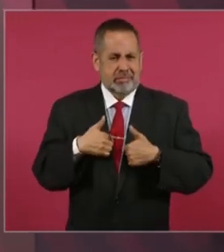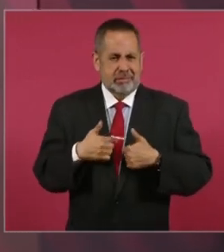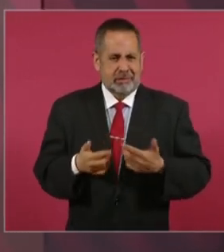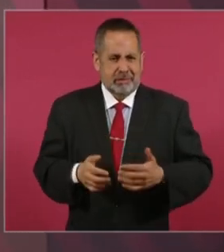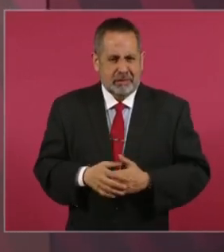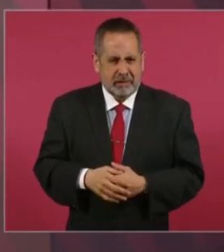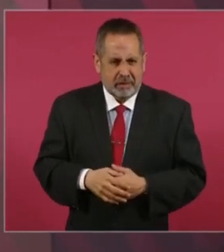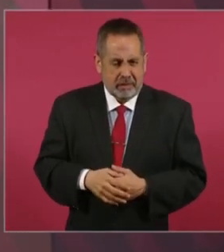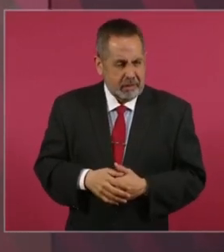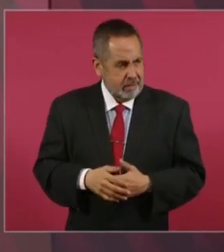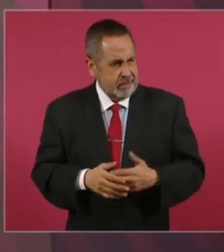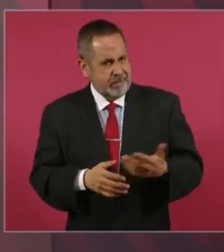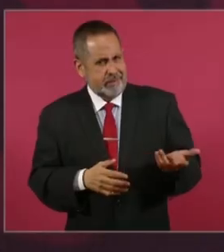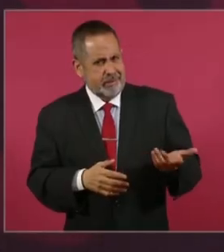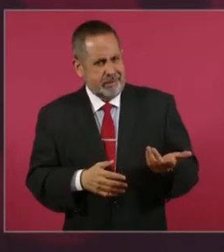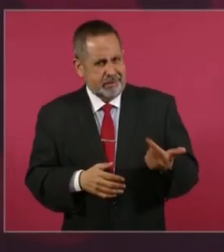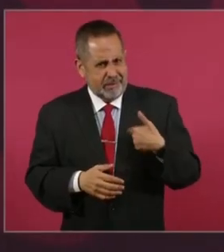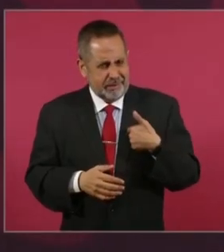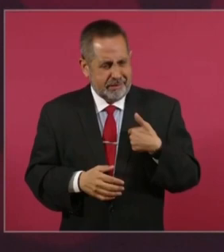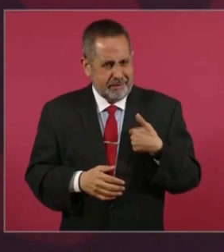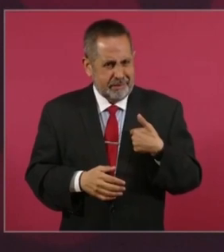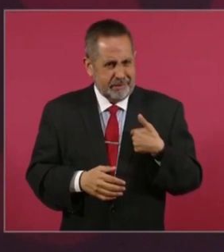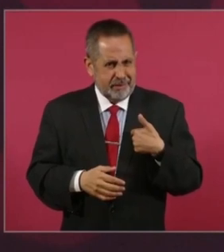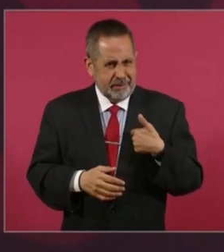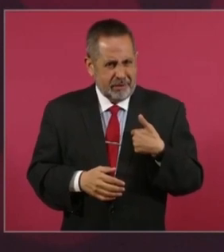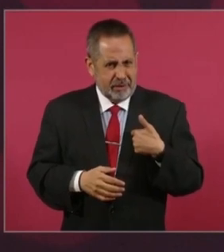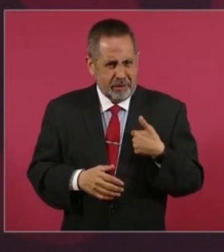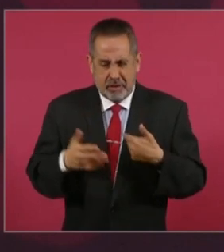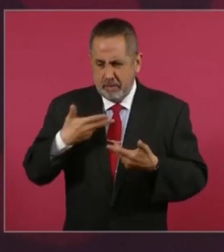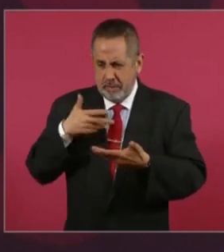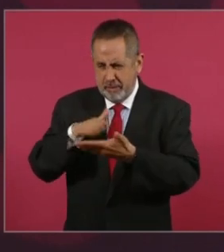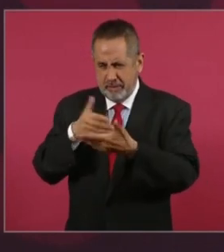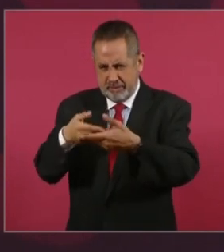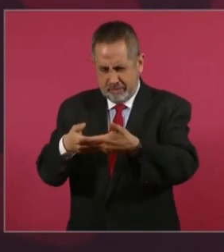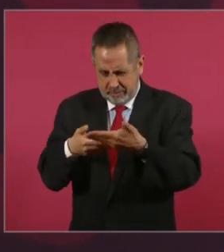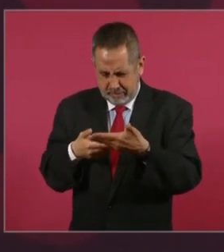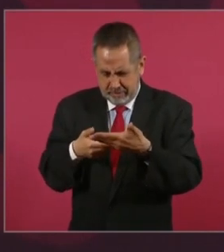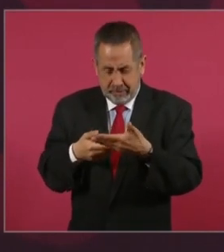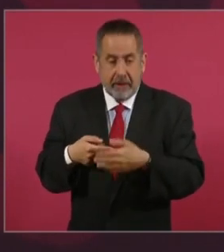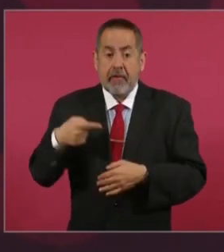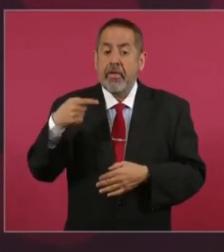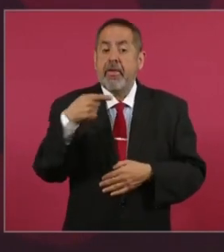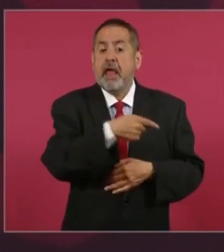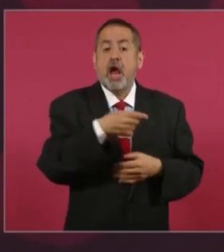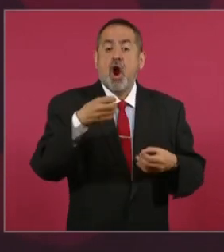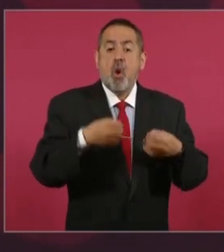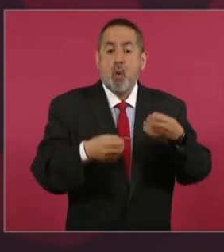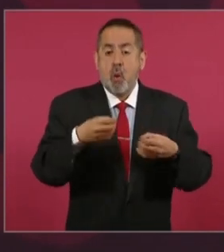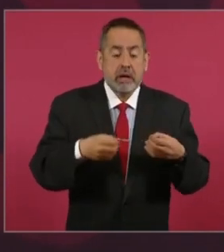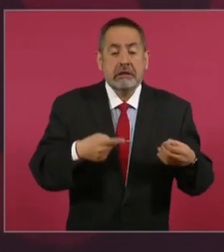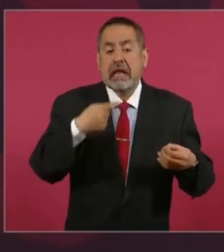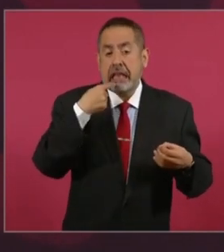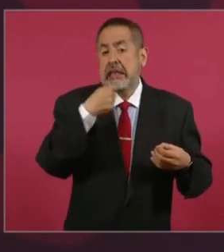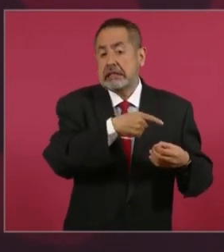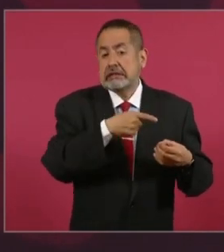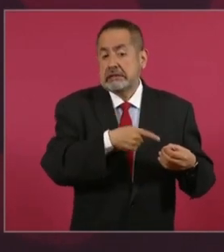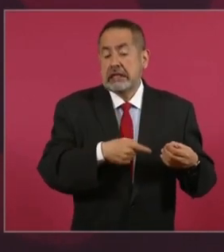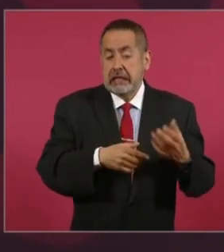ah, y ahora tengo ya el documento en donde el juez expresa en efecto